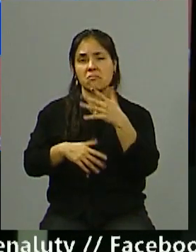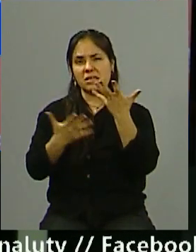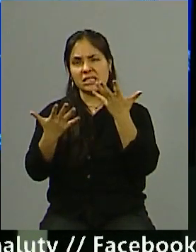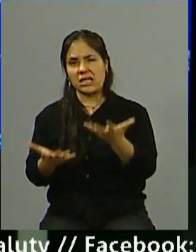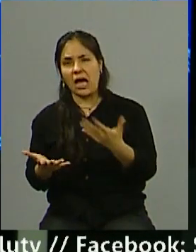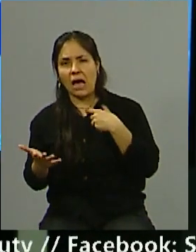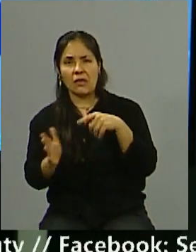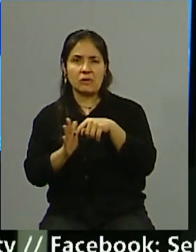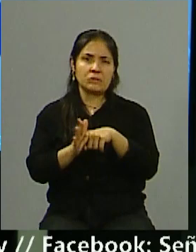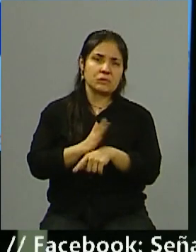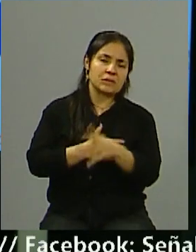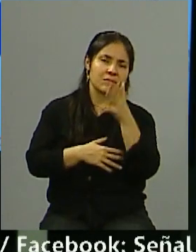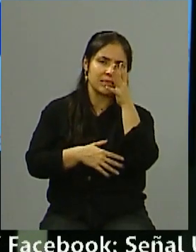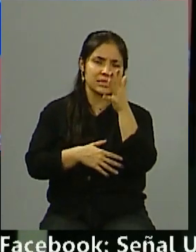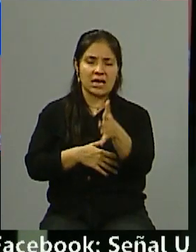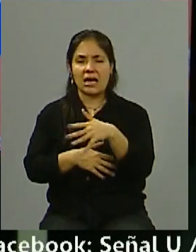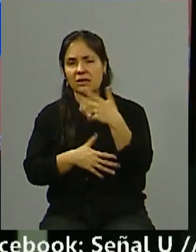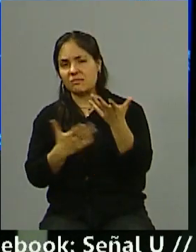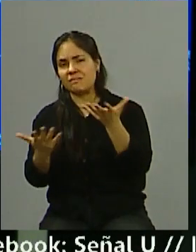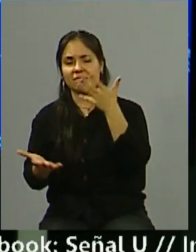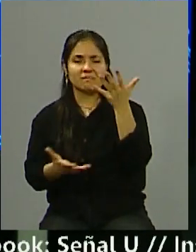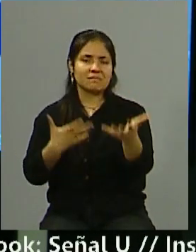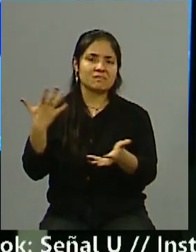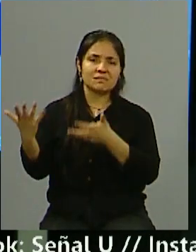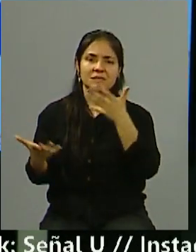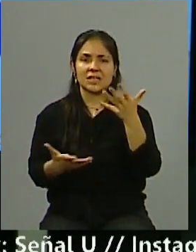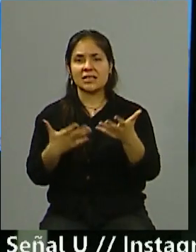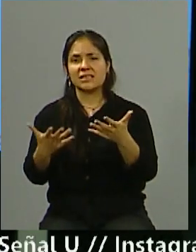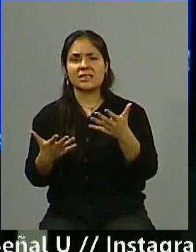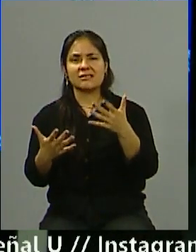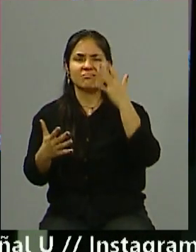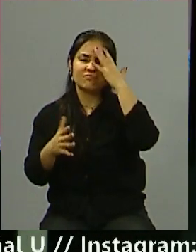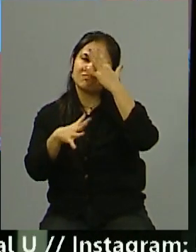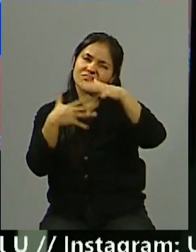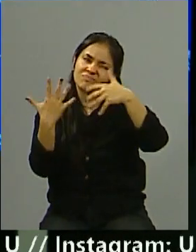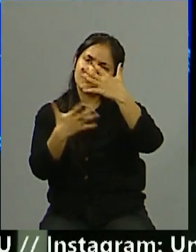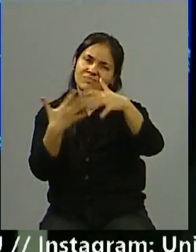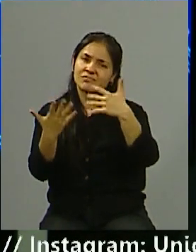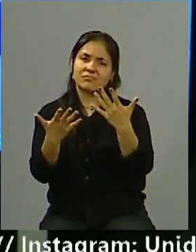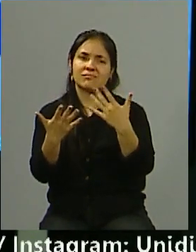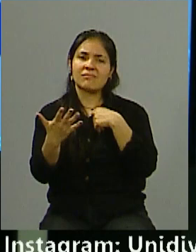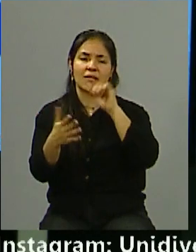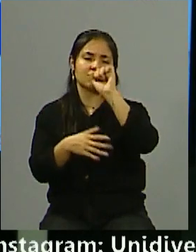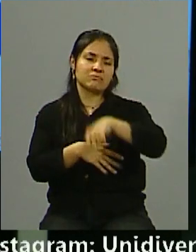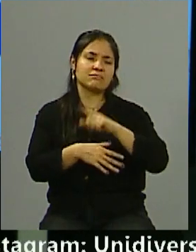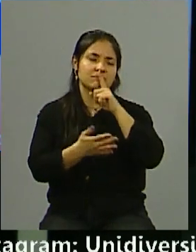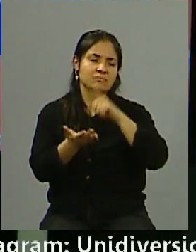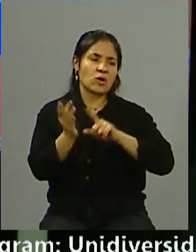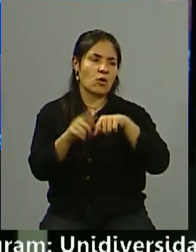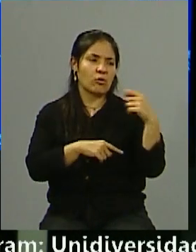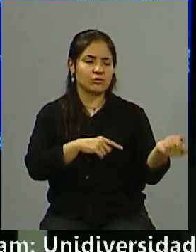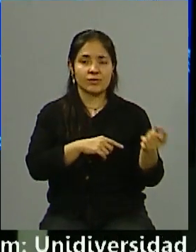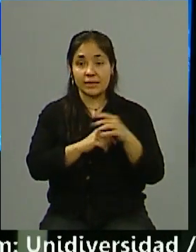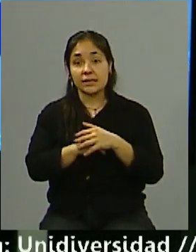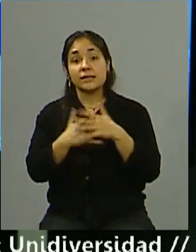ve profundo, lo ve pesado, lo ve hasta enroscado y termina yéndose. Entonces, bueno, también